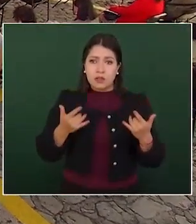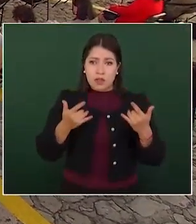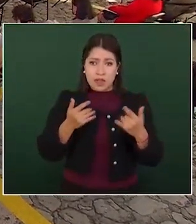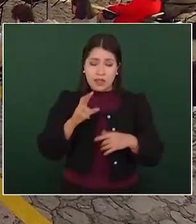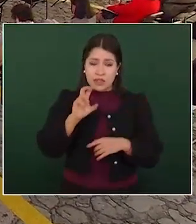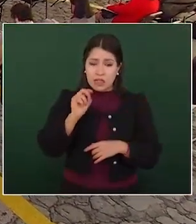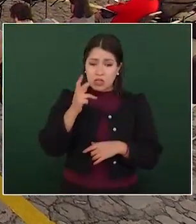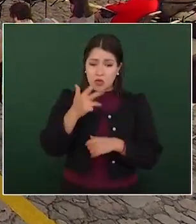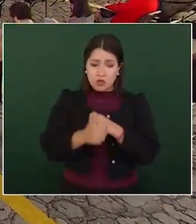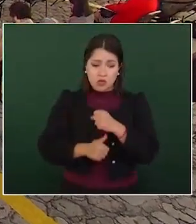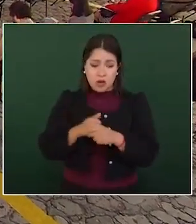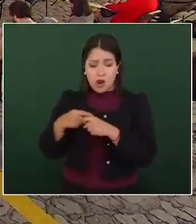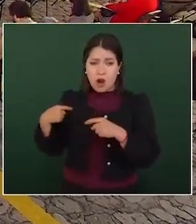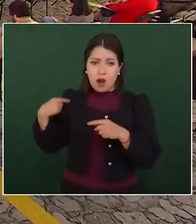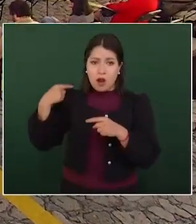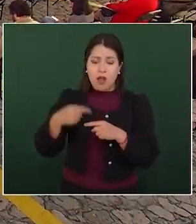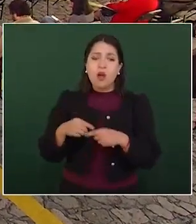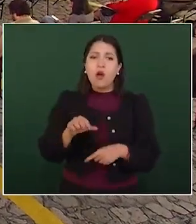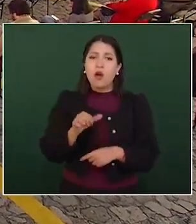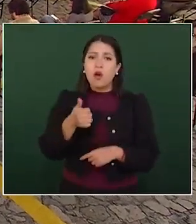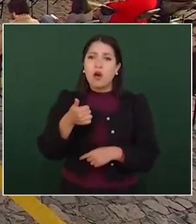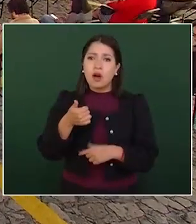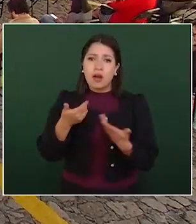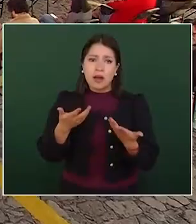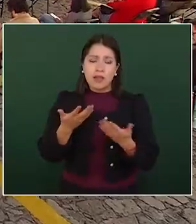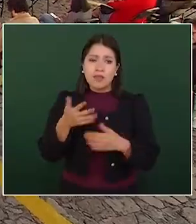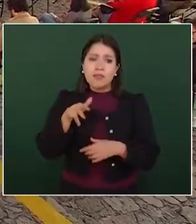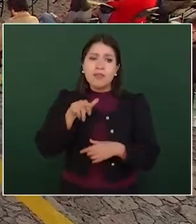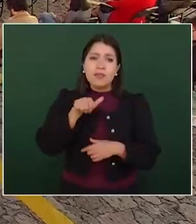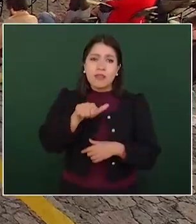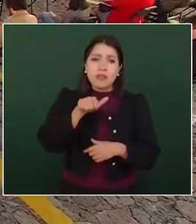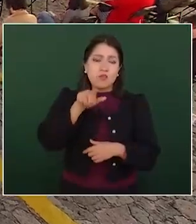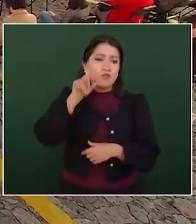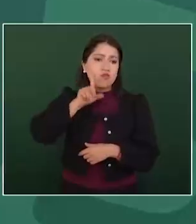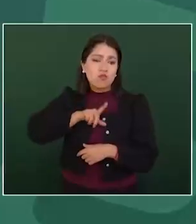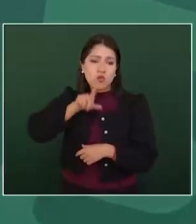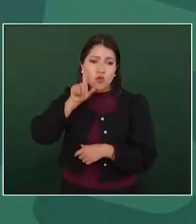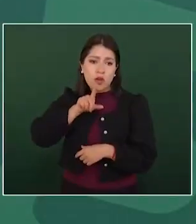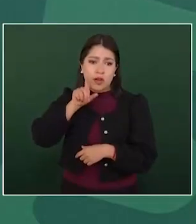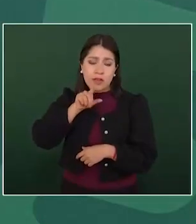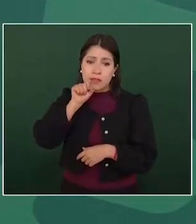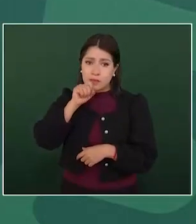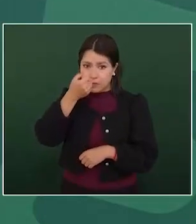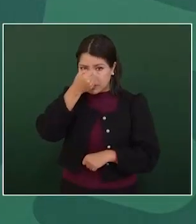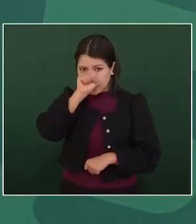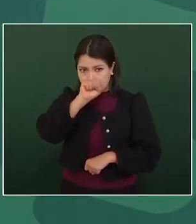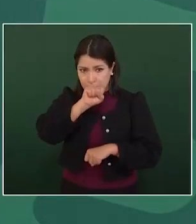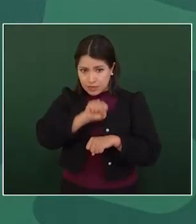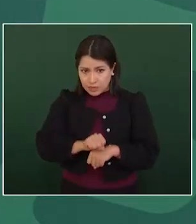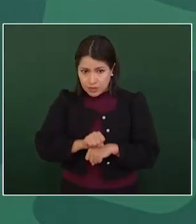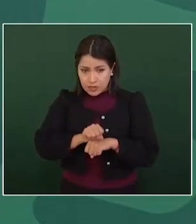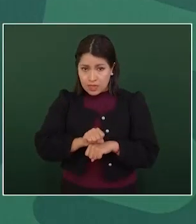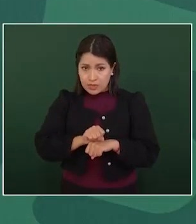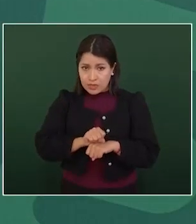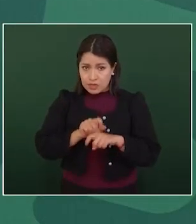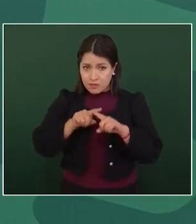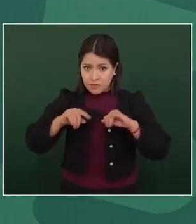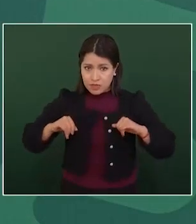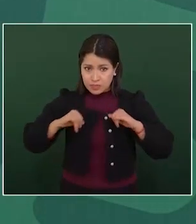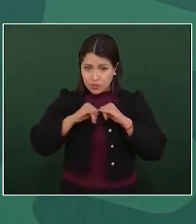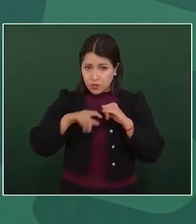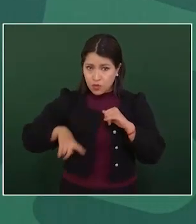38 años. El resto, las otras 16 mujeres que hemos sido secretarias de Estado, el